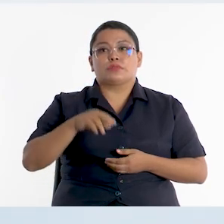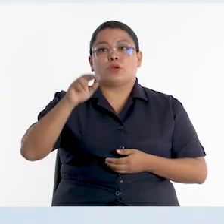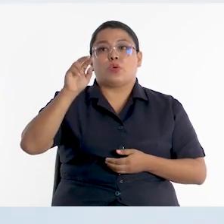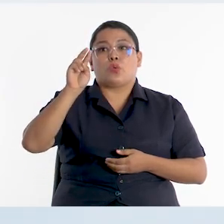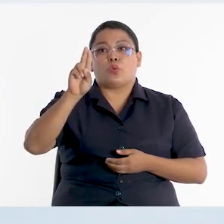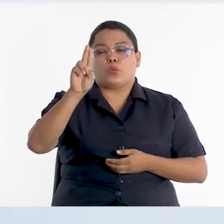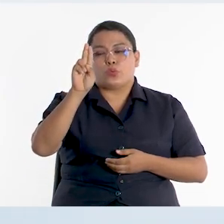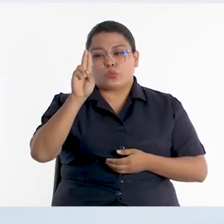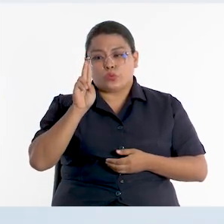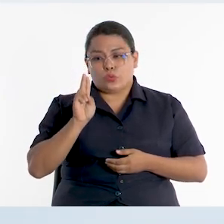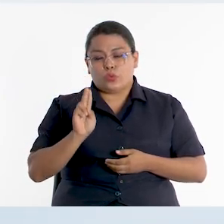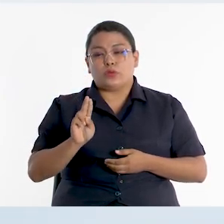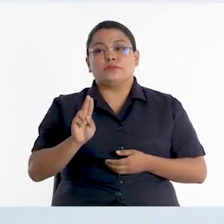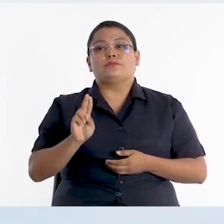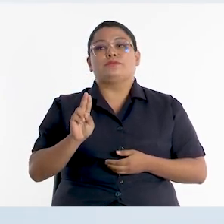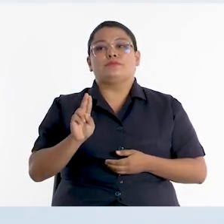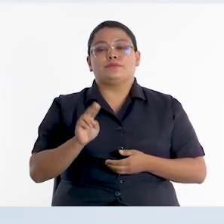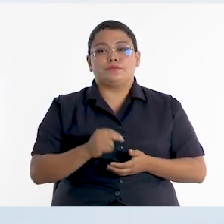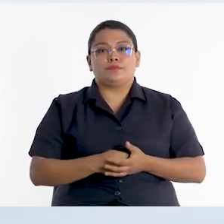debajo de las unidades.